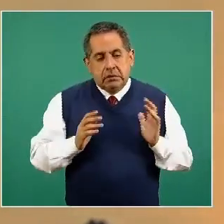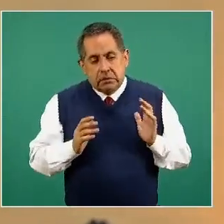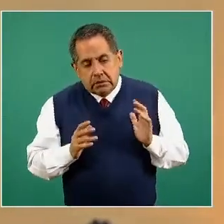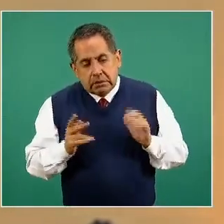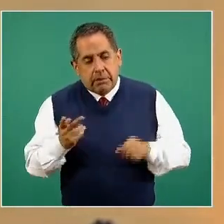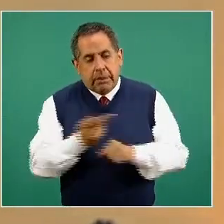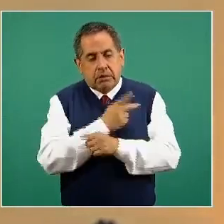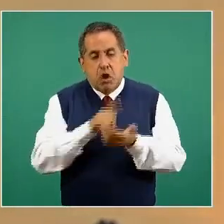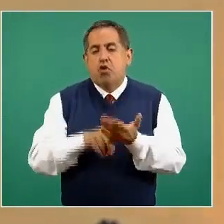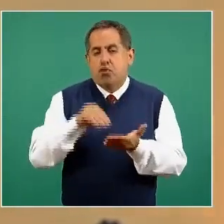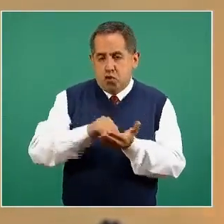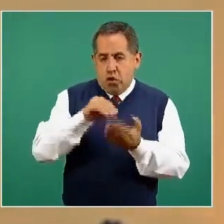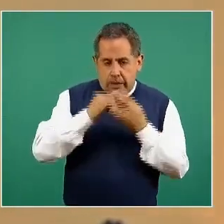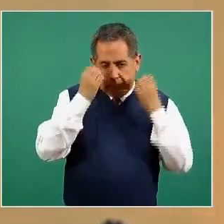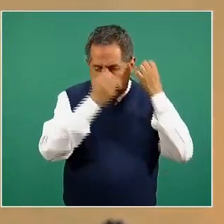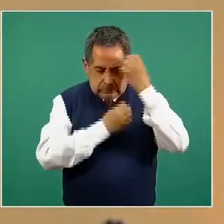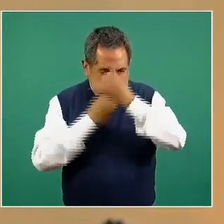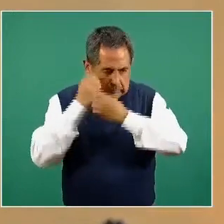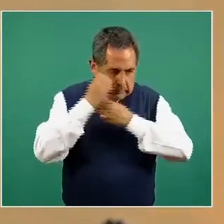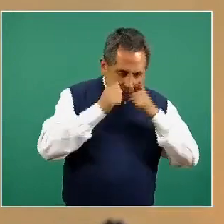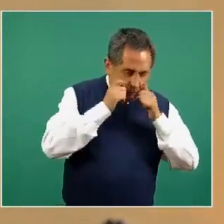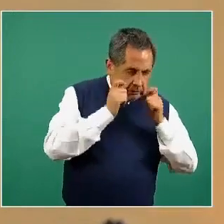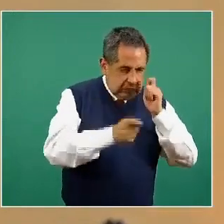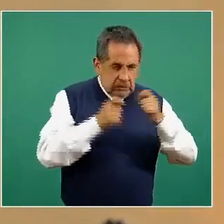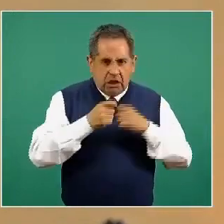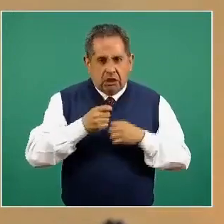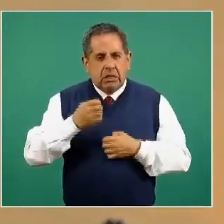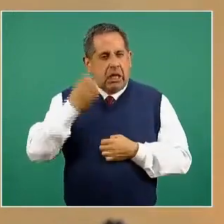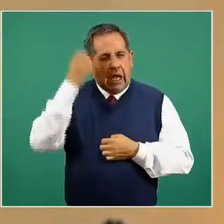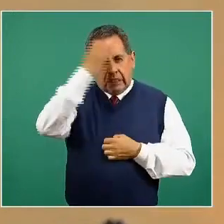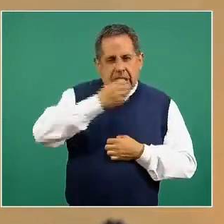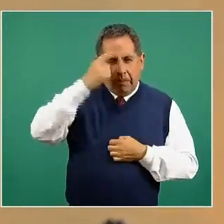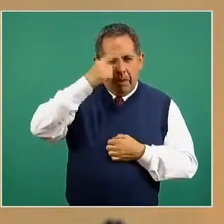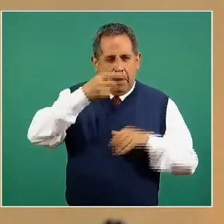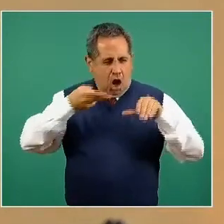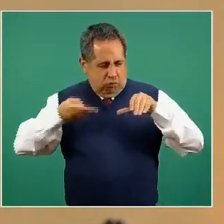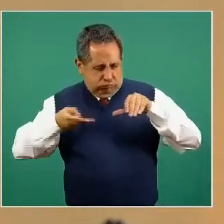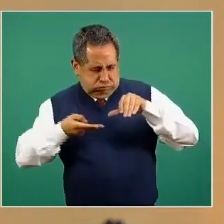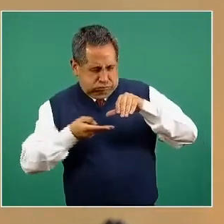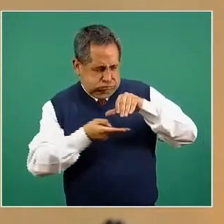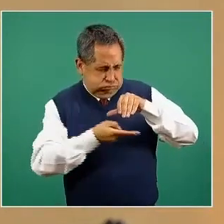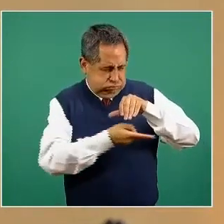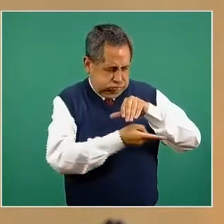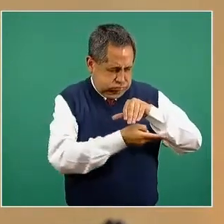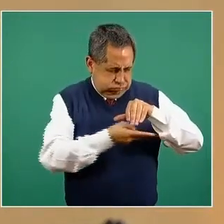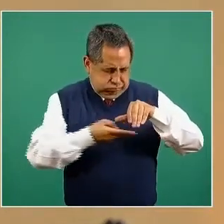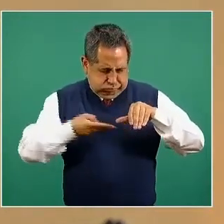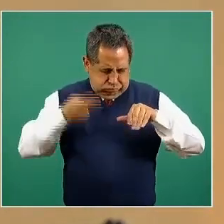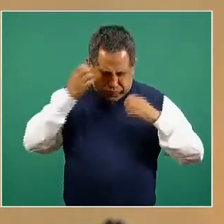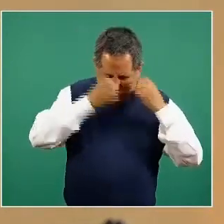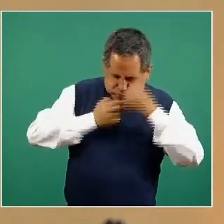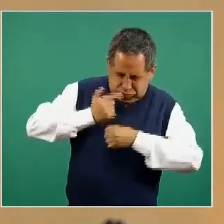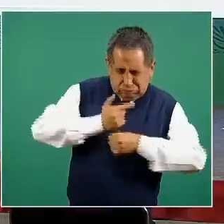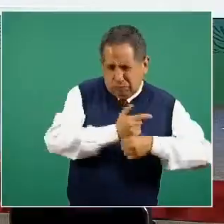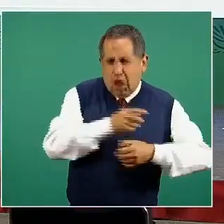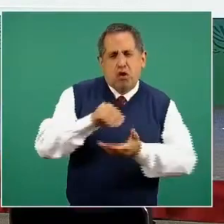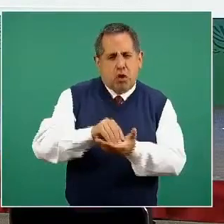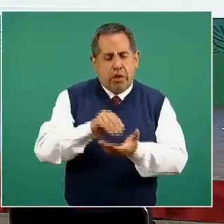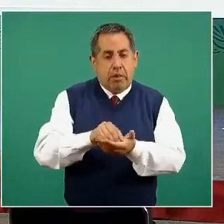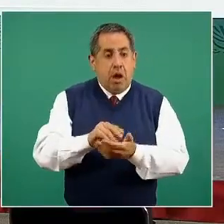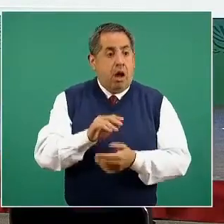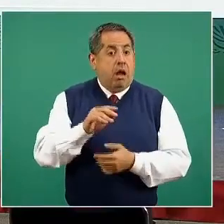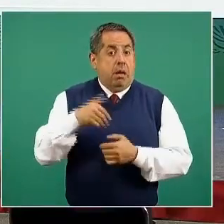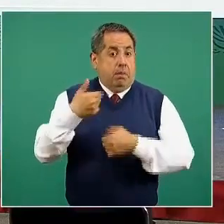establecido, se realizan diversos estudios moleculares y de imagen, y en su momento, cuando tengamos una conclusión diagnóstica por parte